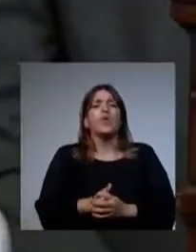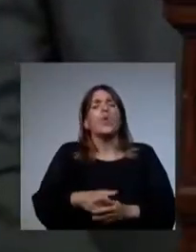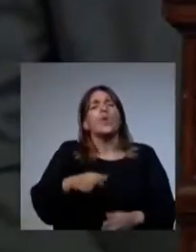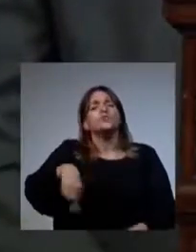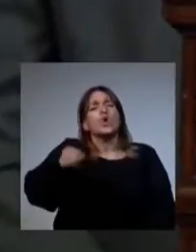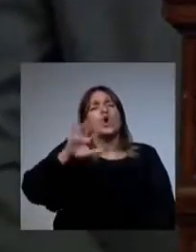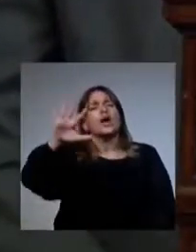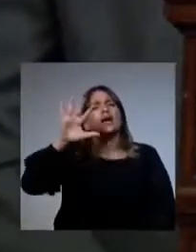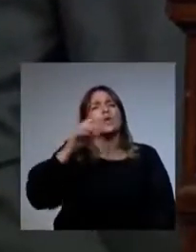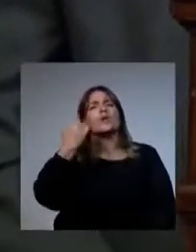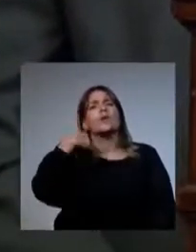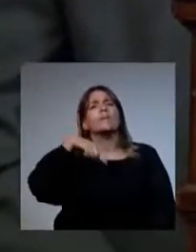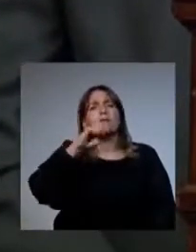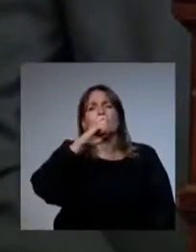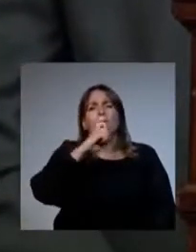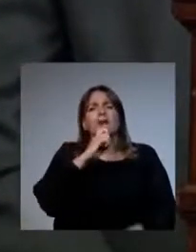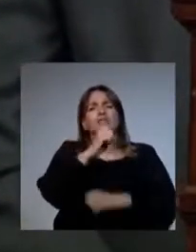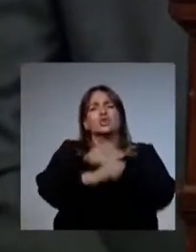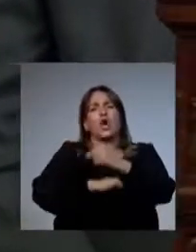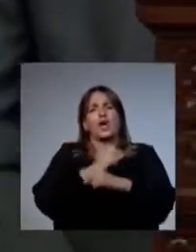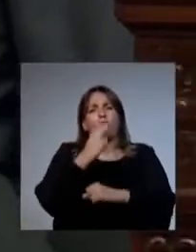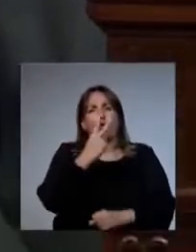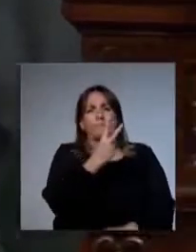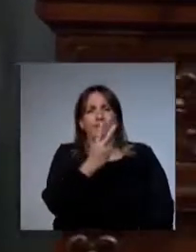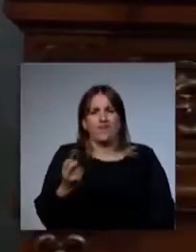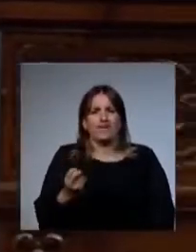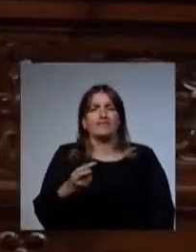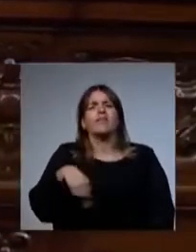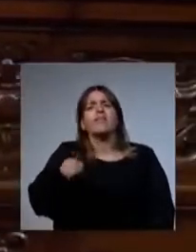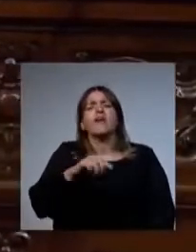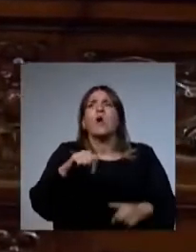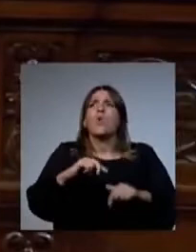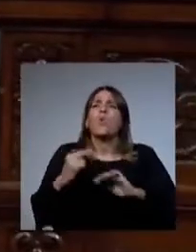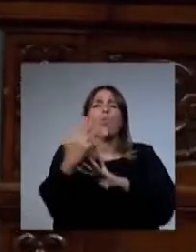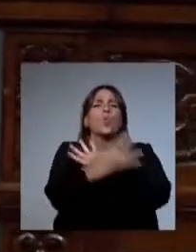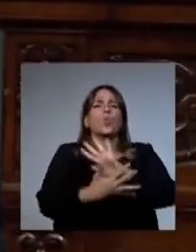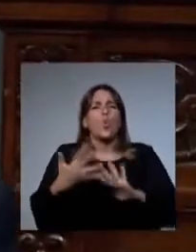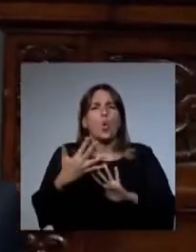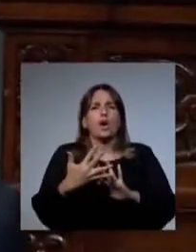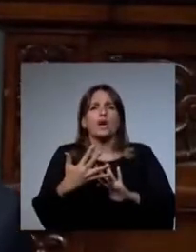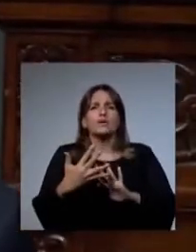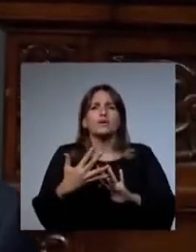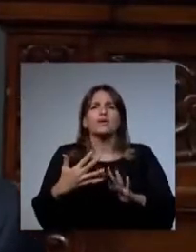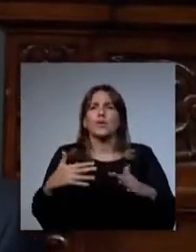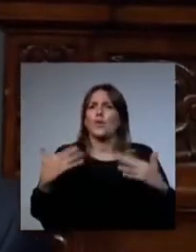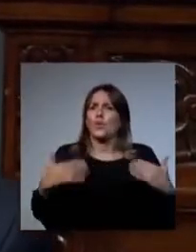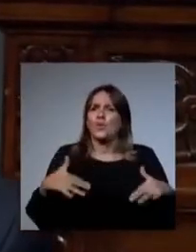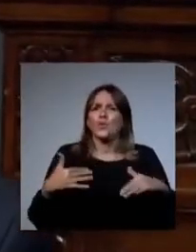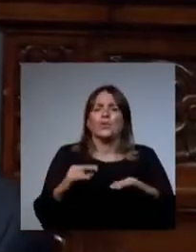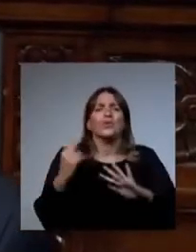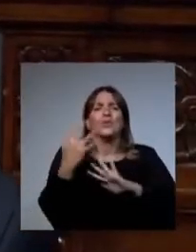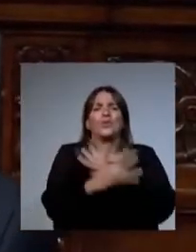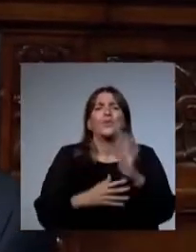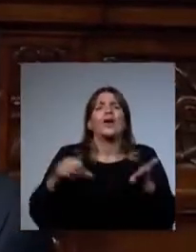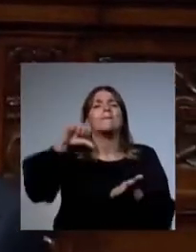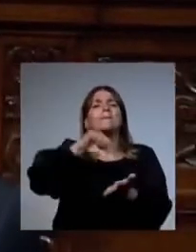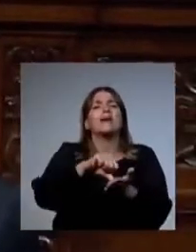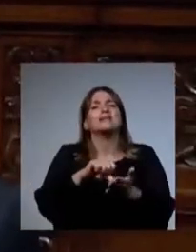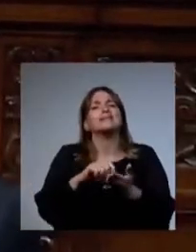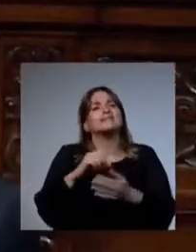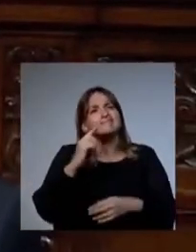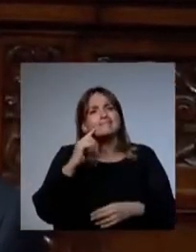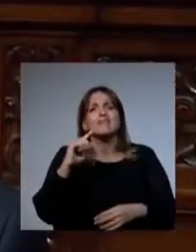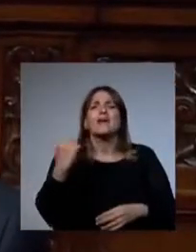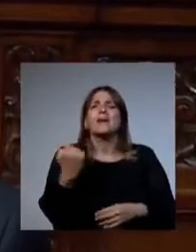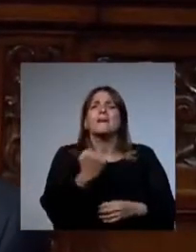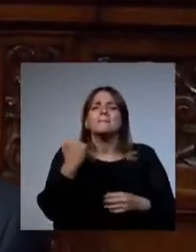Recuerdo aquí el 1 de marzo del 2020 hablar de que nuestro país es grande porque mucha gente